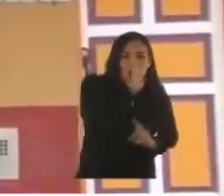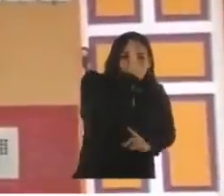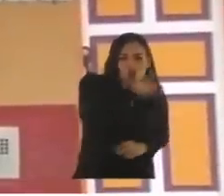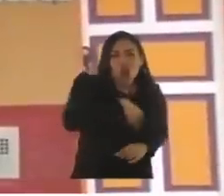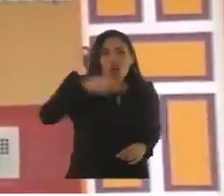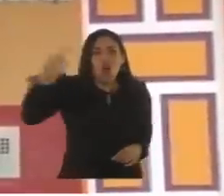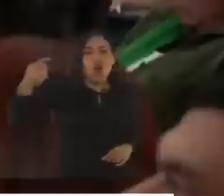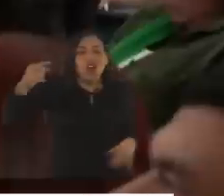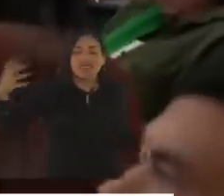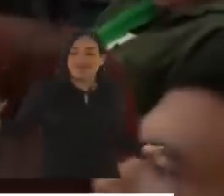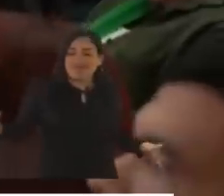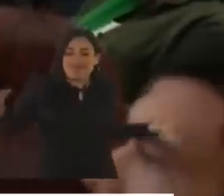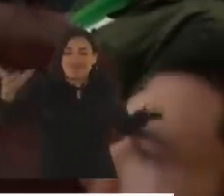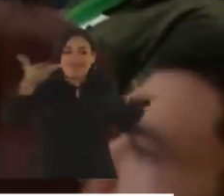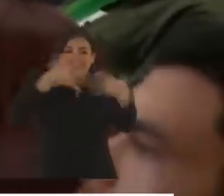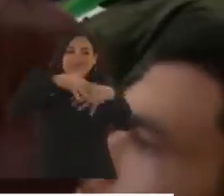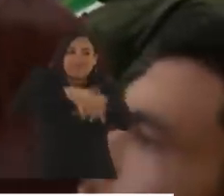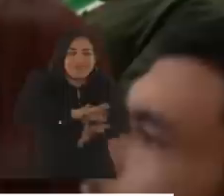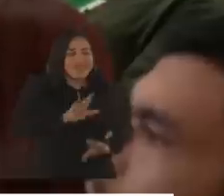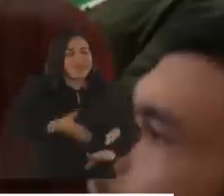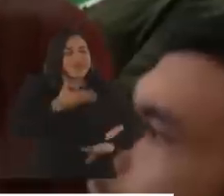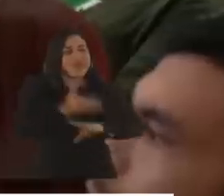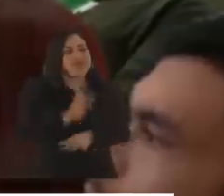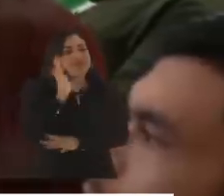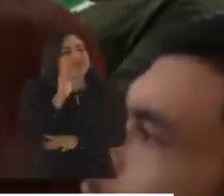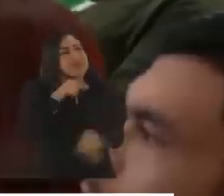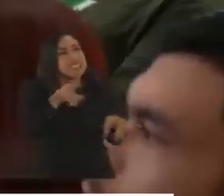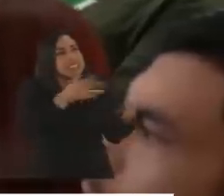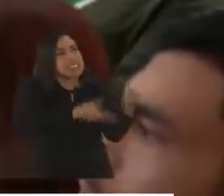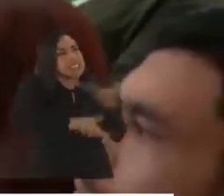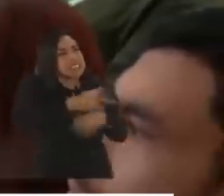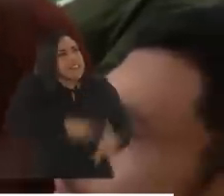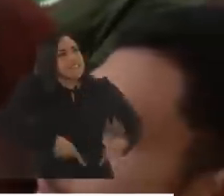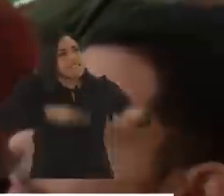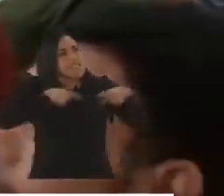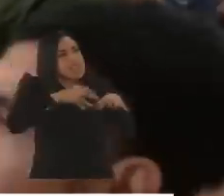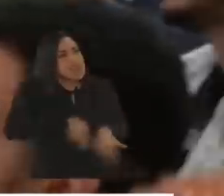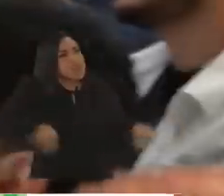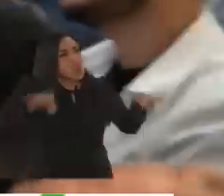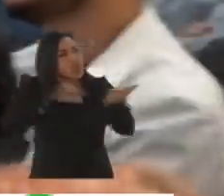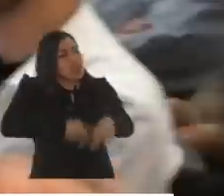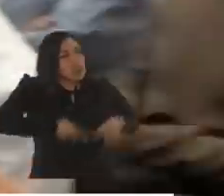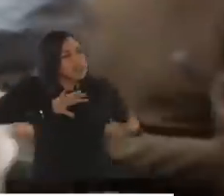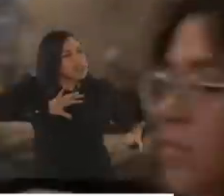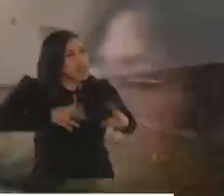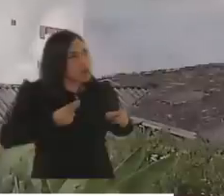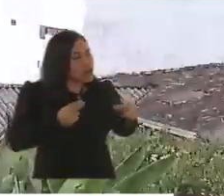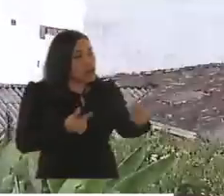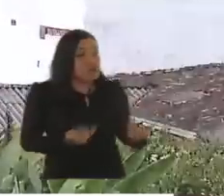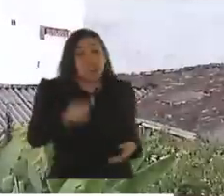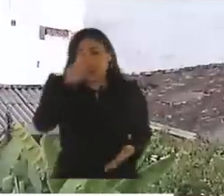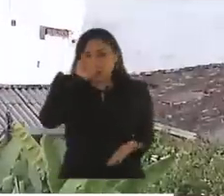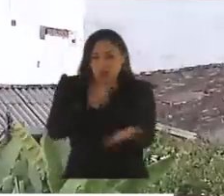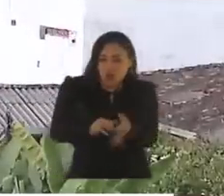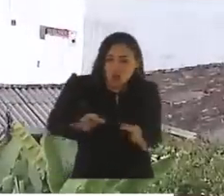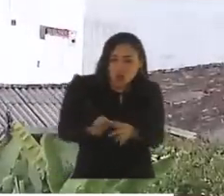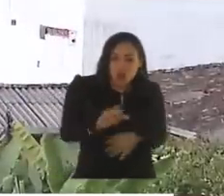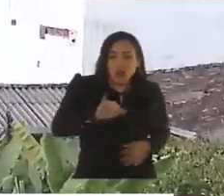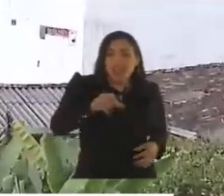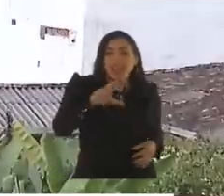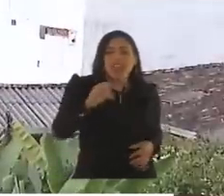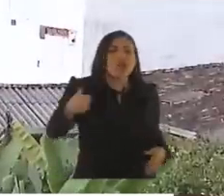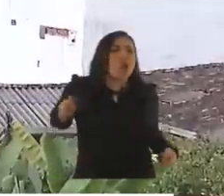GEI, siempre proponiendo las conversaciones que deberíamos estar teniendo en esta vida de rápido cambio. Yo creo que Jericó en estos años ha estado